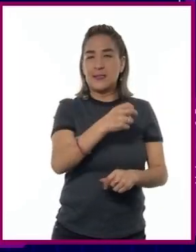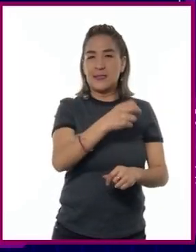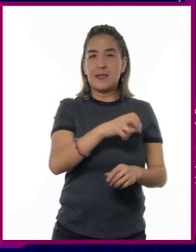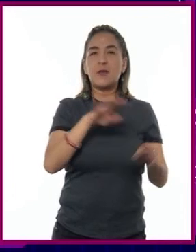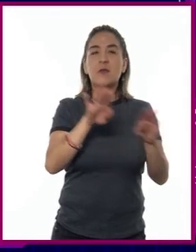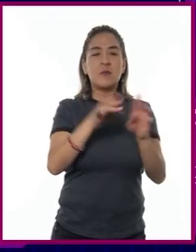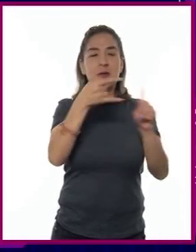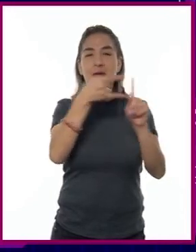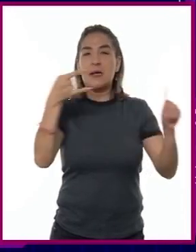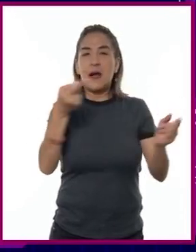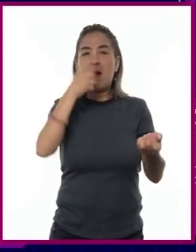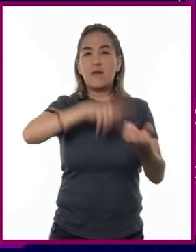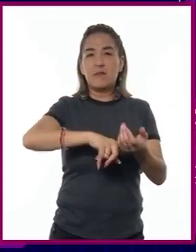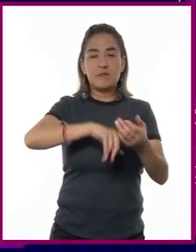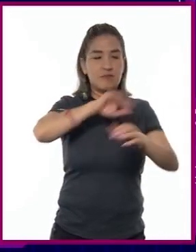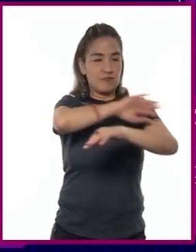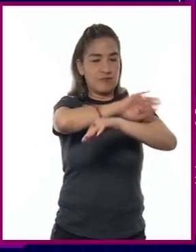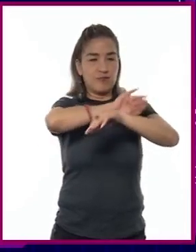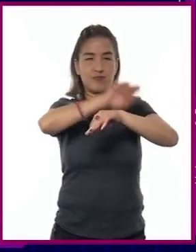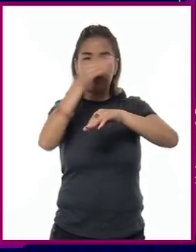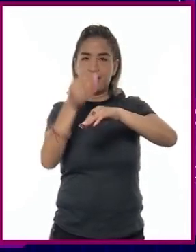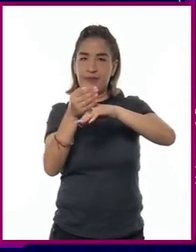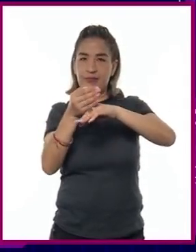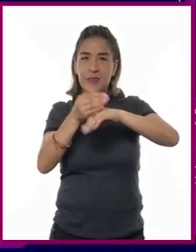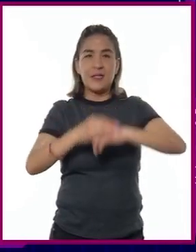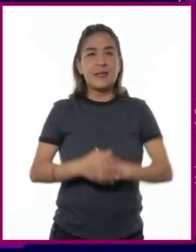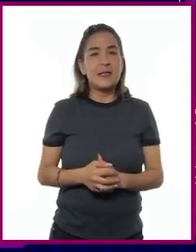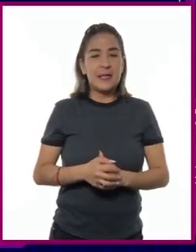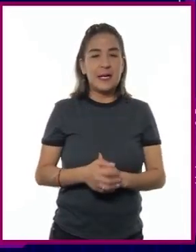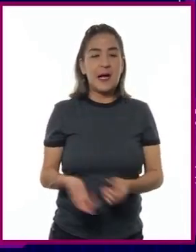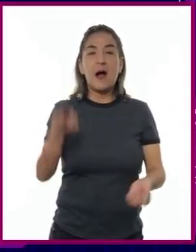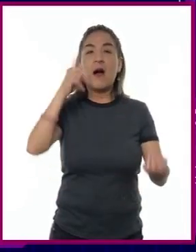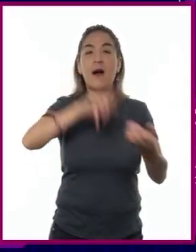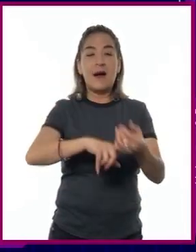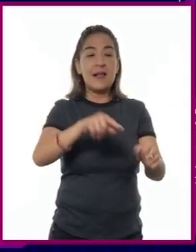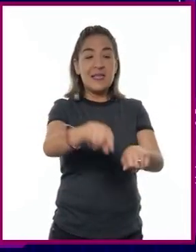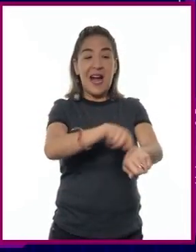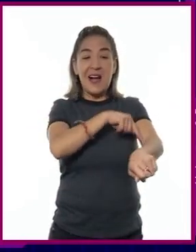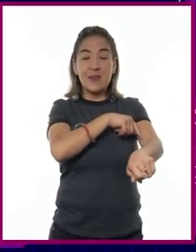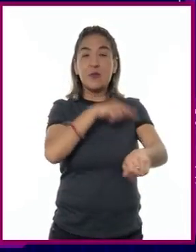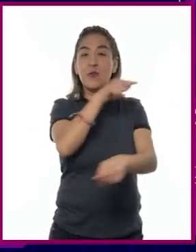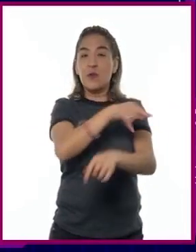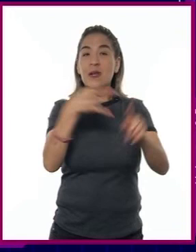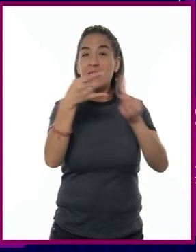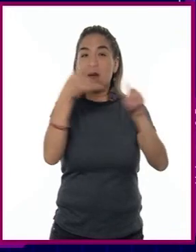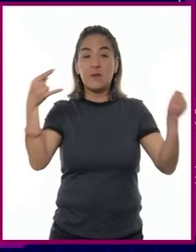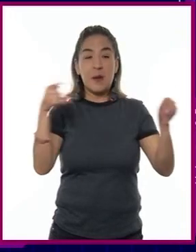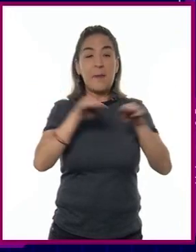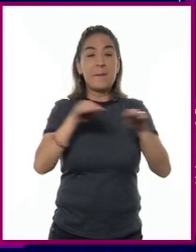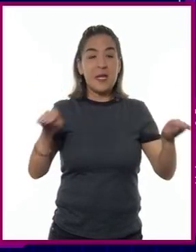la superficie curva del cilindro. El largo del rectángulo mide